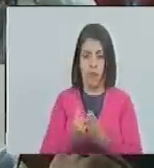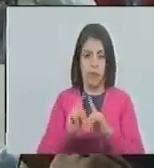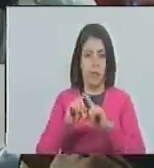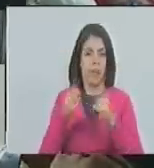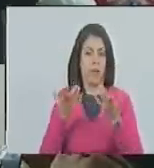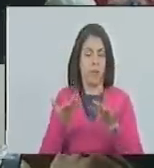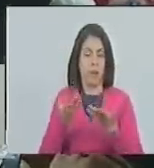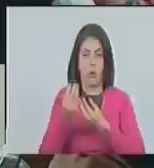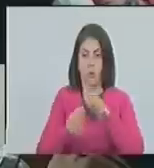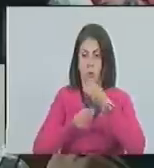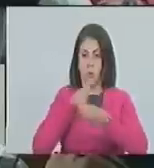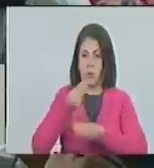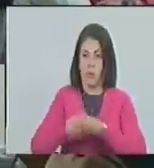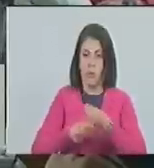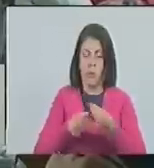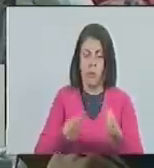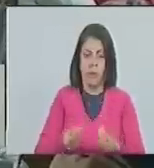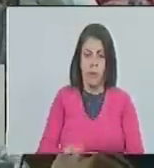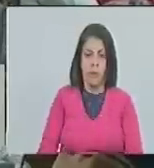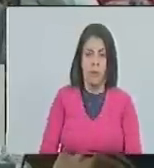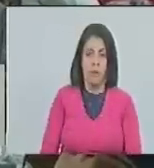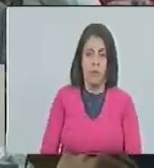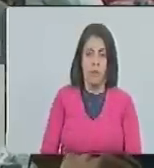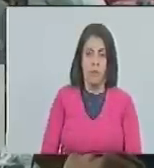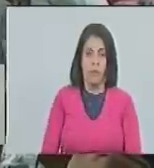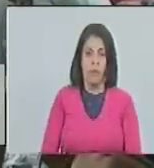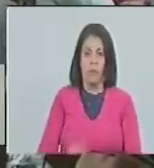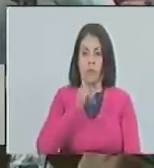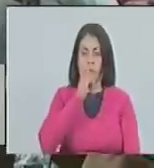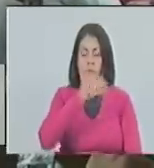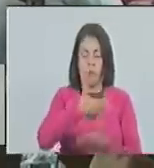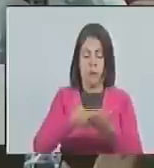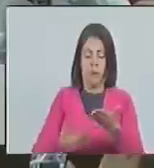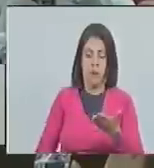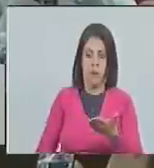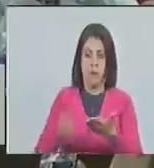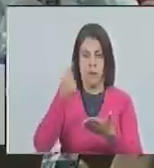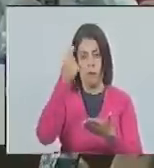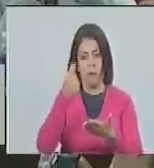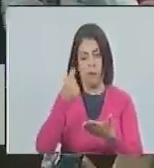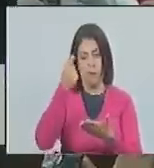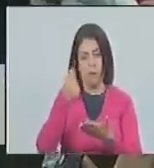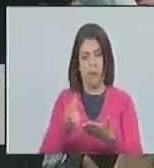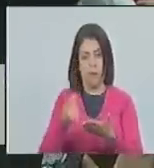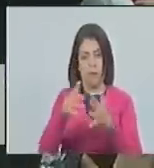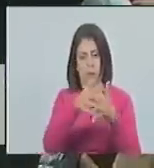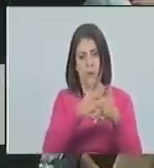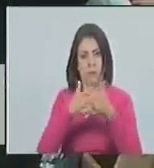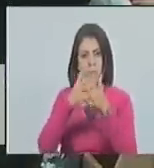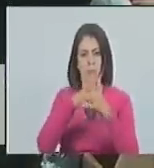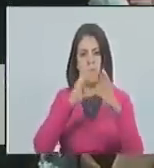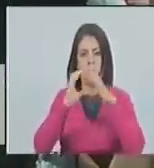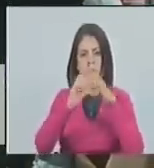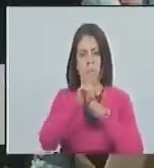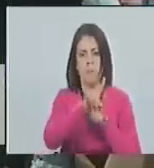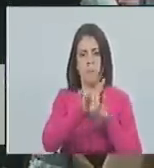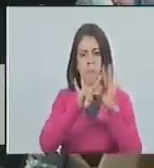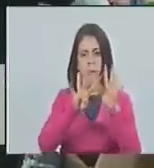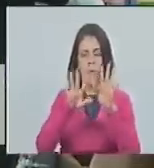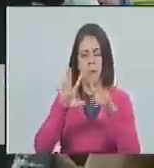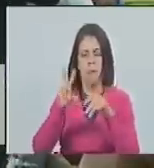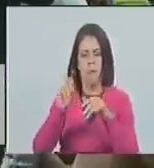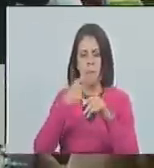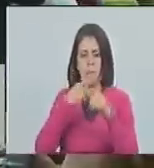costo? ¿A qué costo? Según un informe del Senado de los Estados Unidos, publicado en